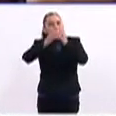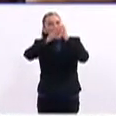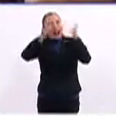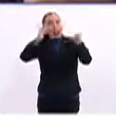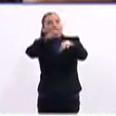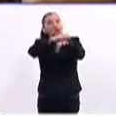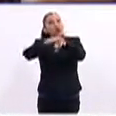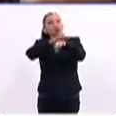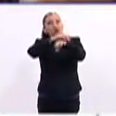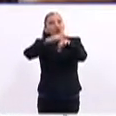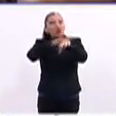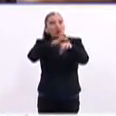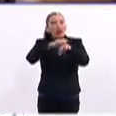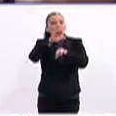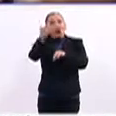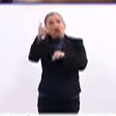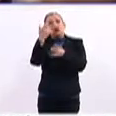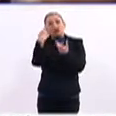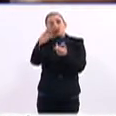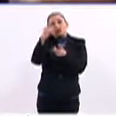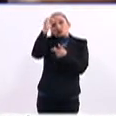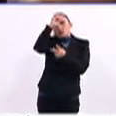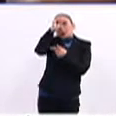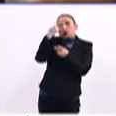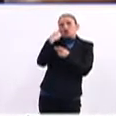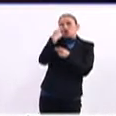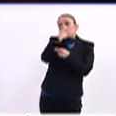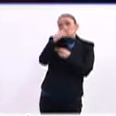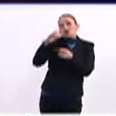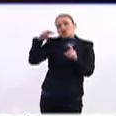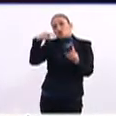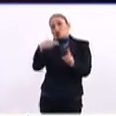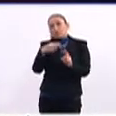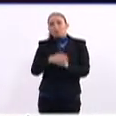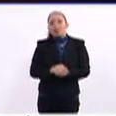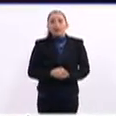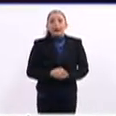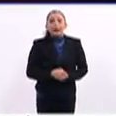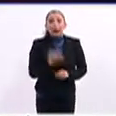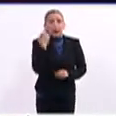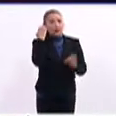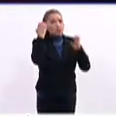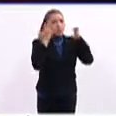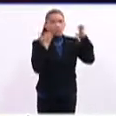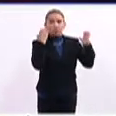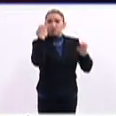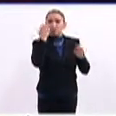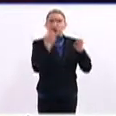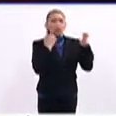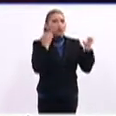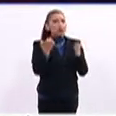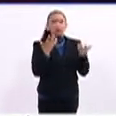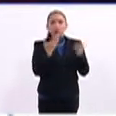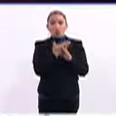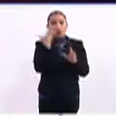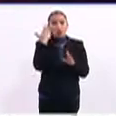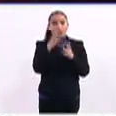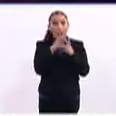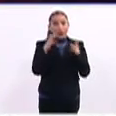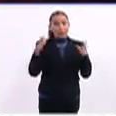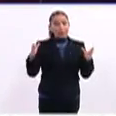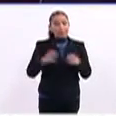con otro tipo de mirada, ¿no? Es una exposición, fue una exposición muy